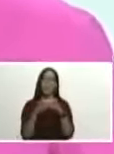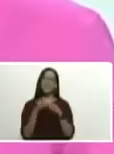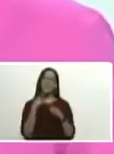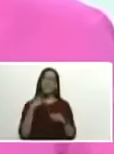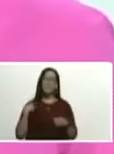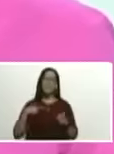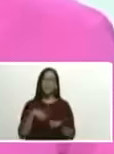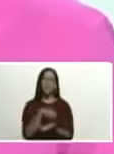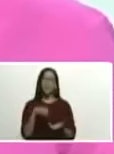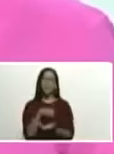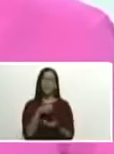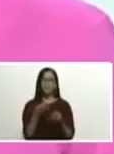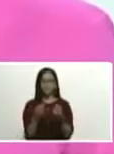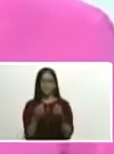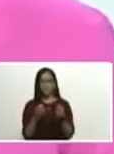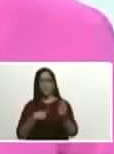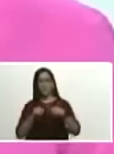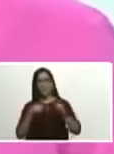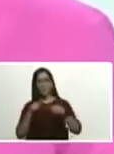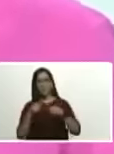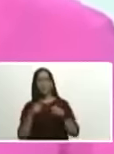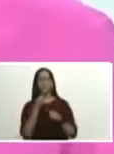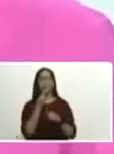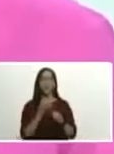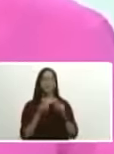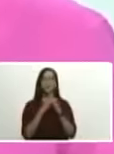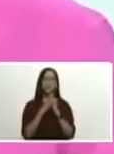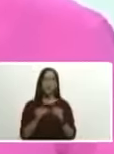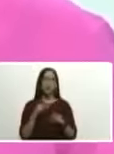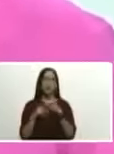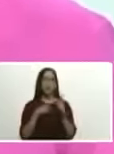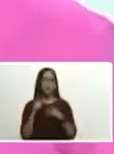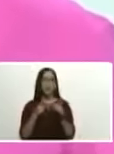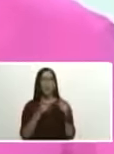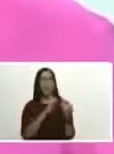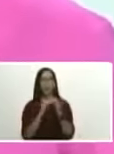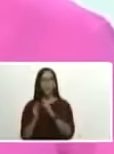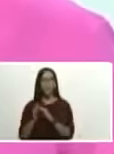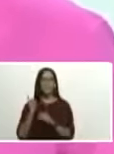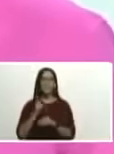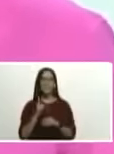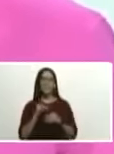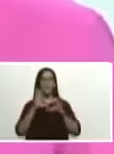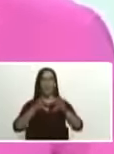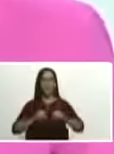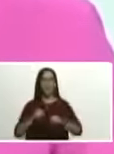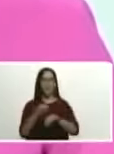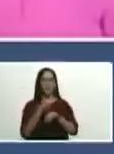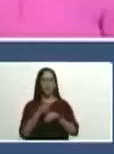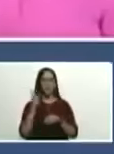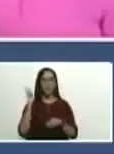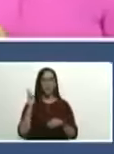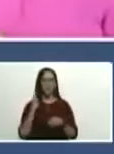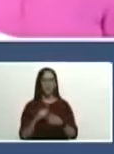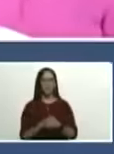tenían problemas de comercialización. Bueno, todo lo que produzca la comuna debe comprarlo el Estado